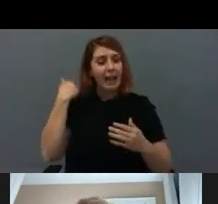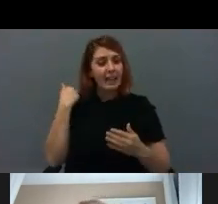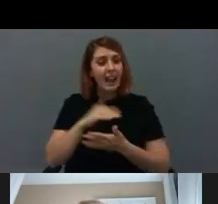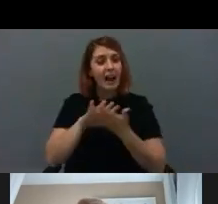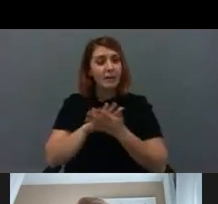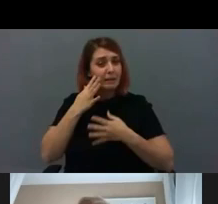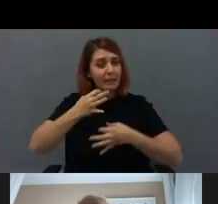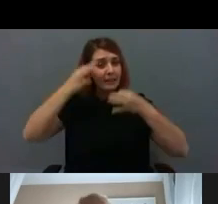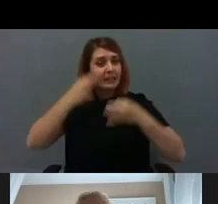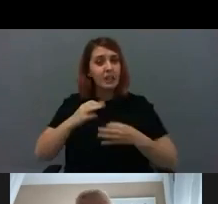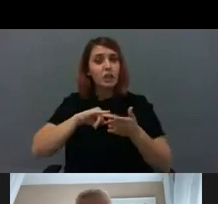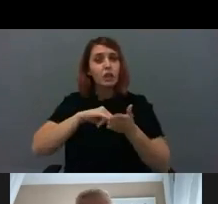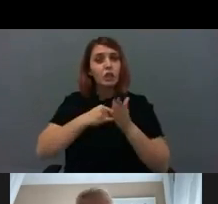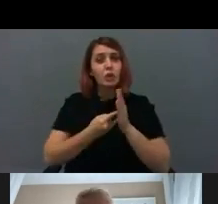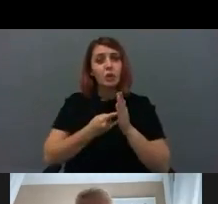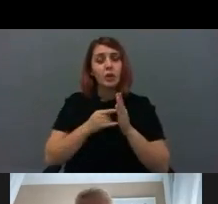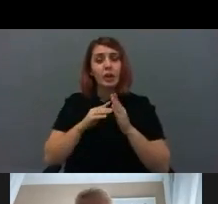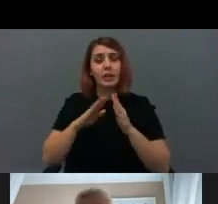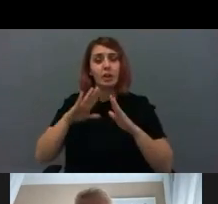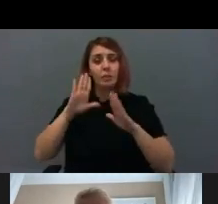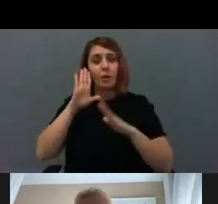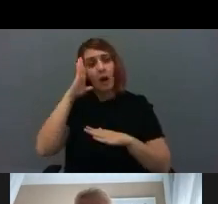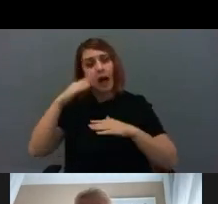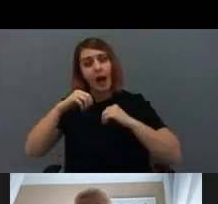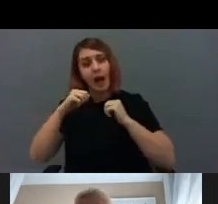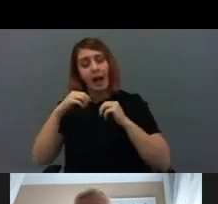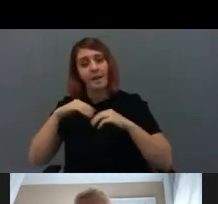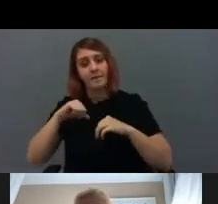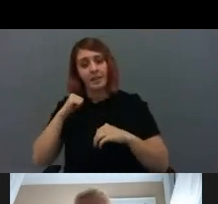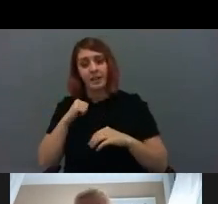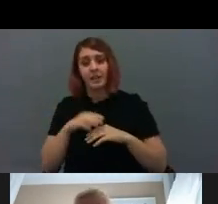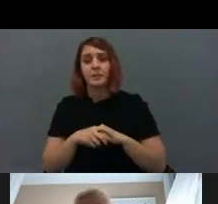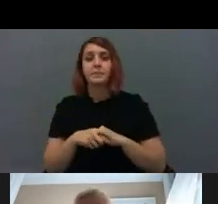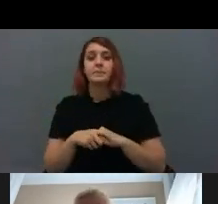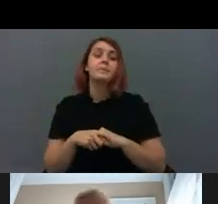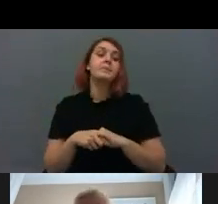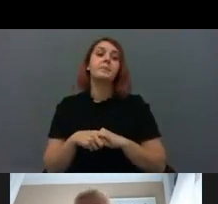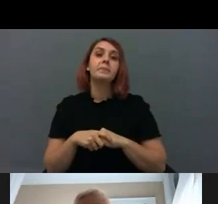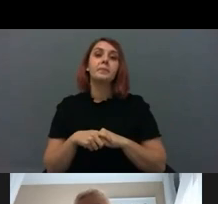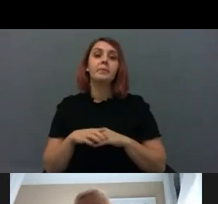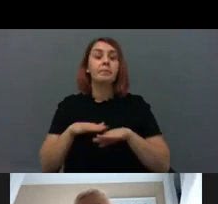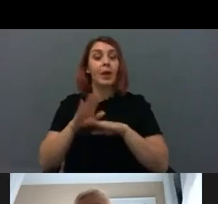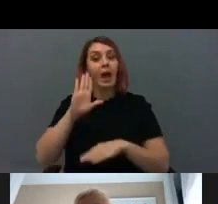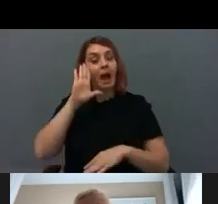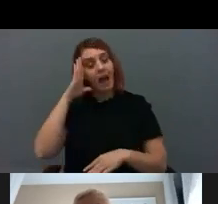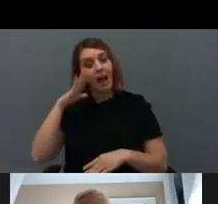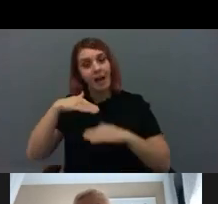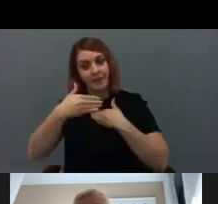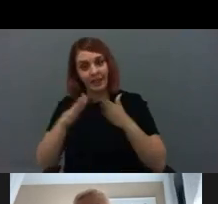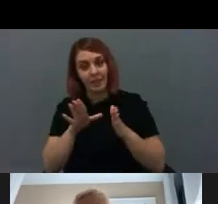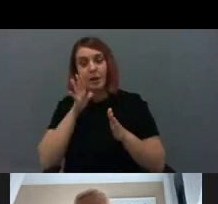hablaba de soluciones habitacionales, donde para muchas personas con parálisis cerebral que tienen necesidades de apoyo tanto a